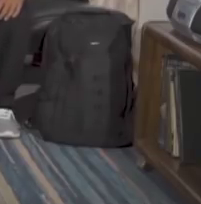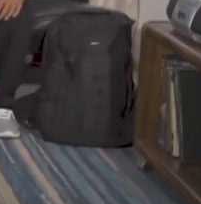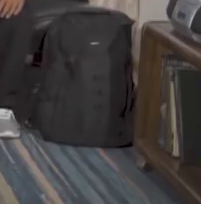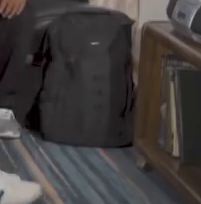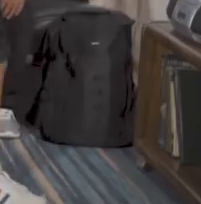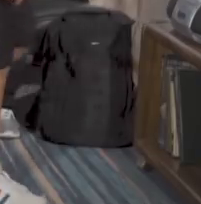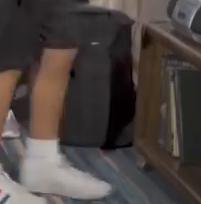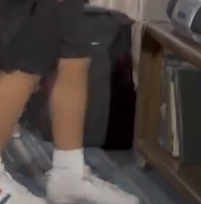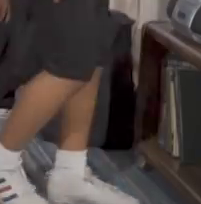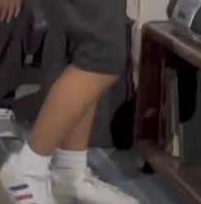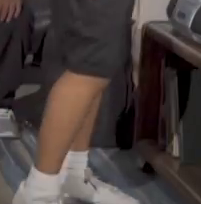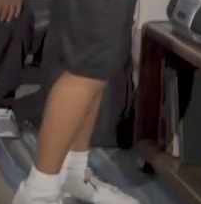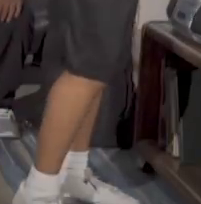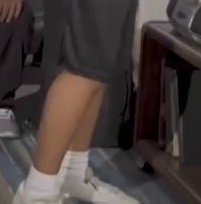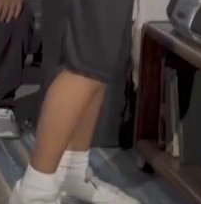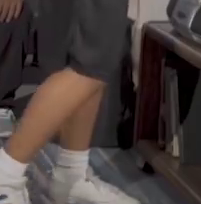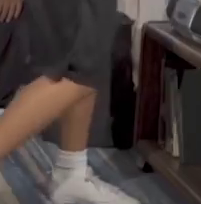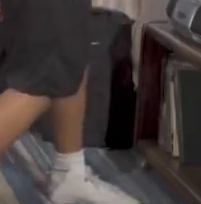¡Gracias!